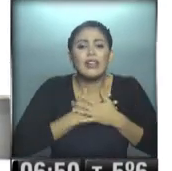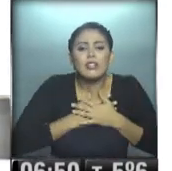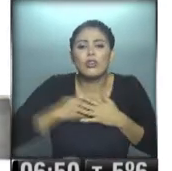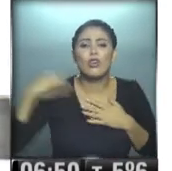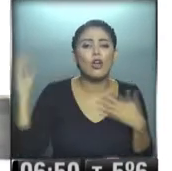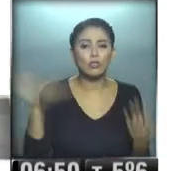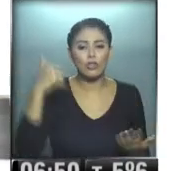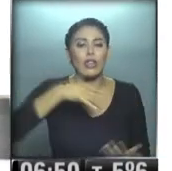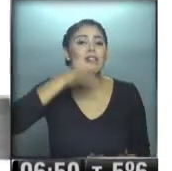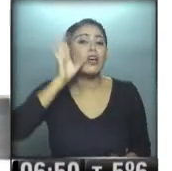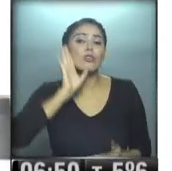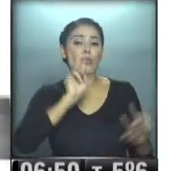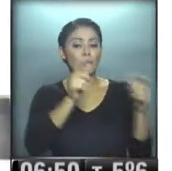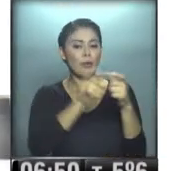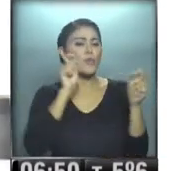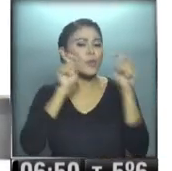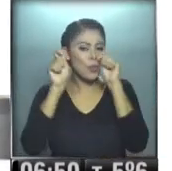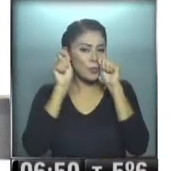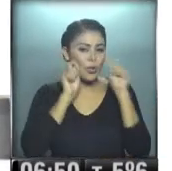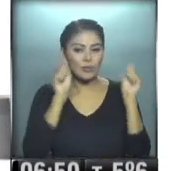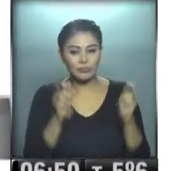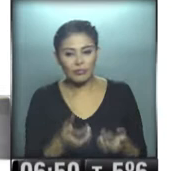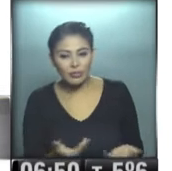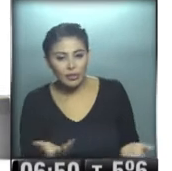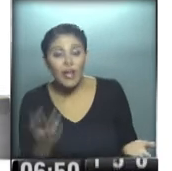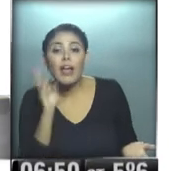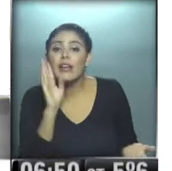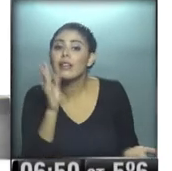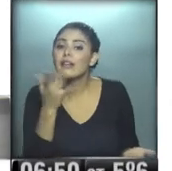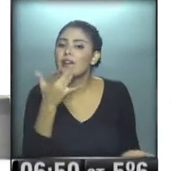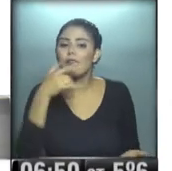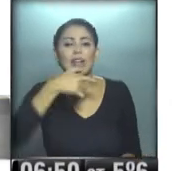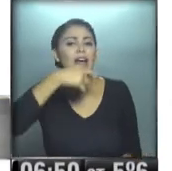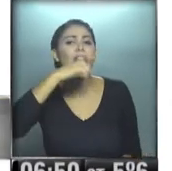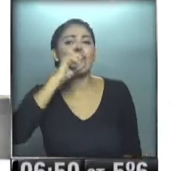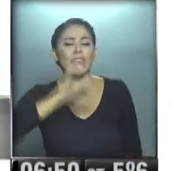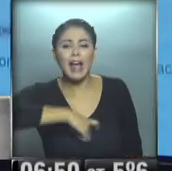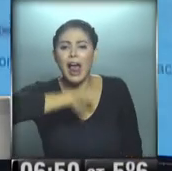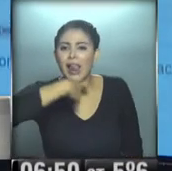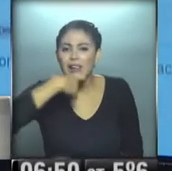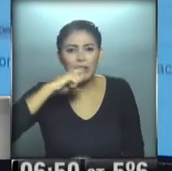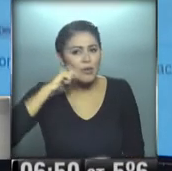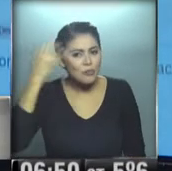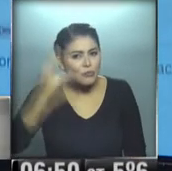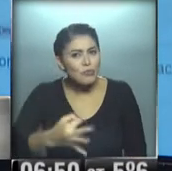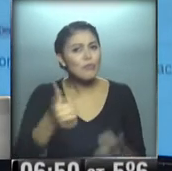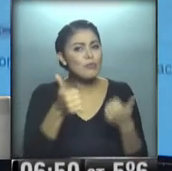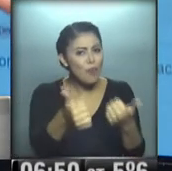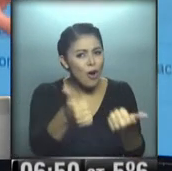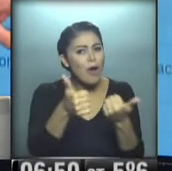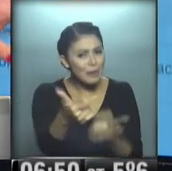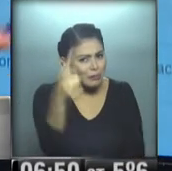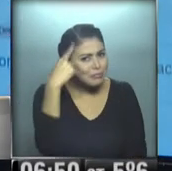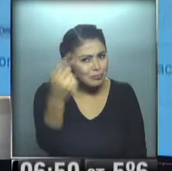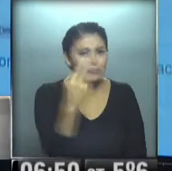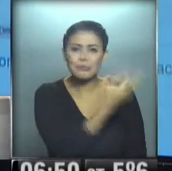Estoy desayunando con ustedes. Besazos te manda. No hay nada mejor que un cafecito caliente. Muy bien, totalmente de acuerdo,